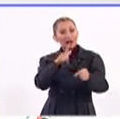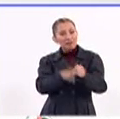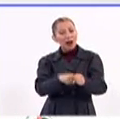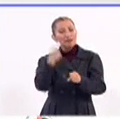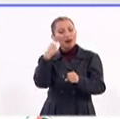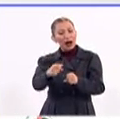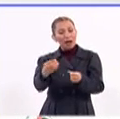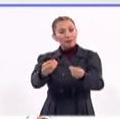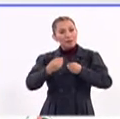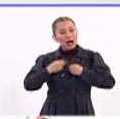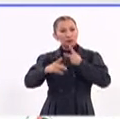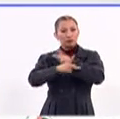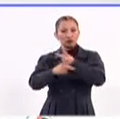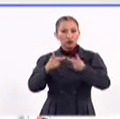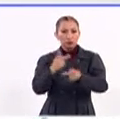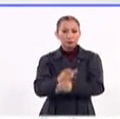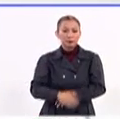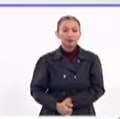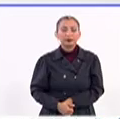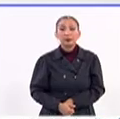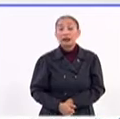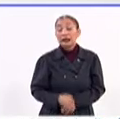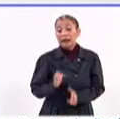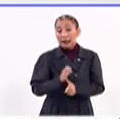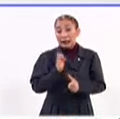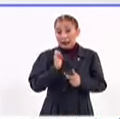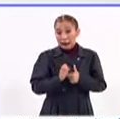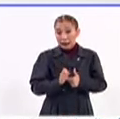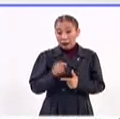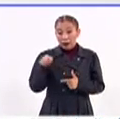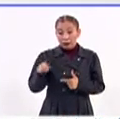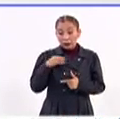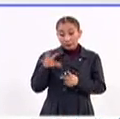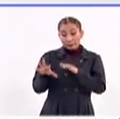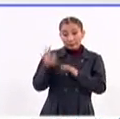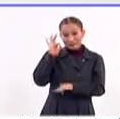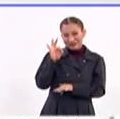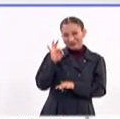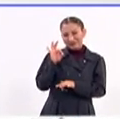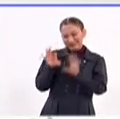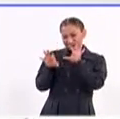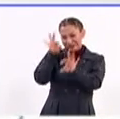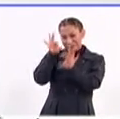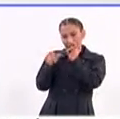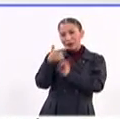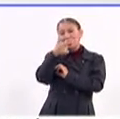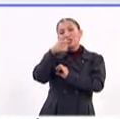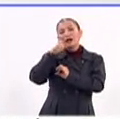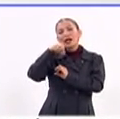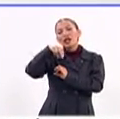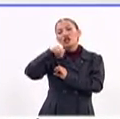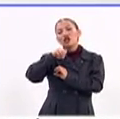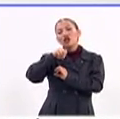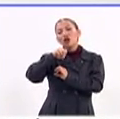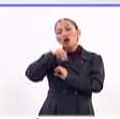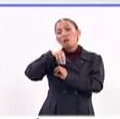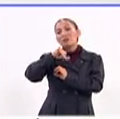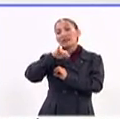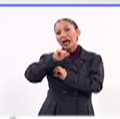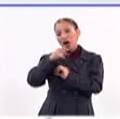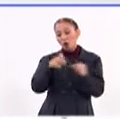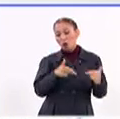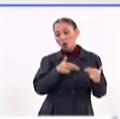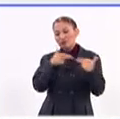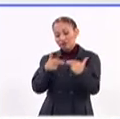que nos prometan más producción. Y aquí obviamente la selección genómica, por ejemplo, también juega un papel muy importante,